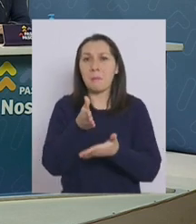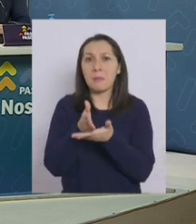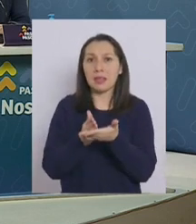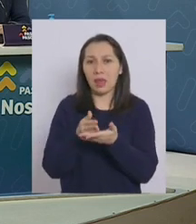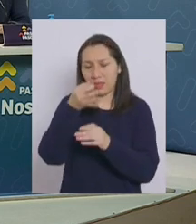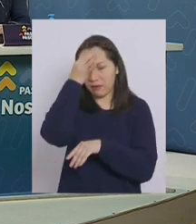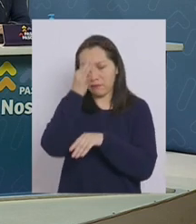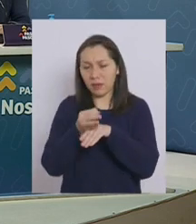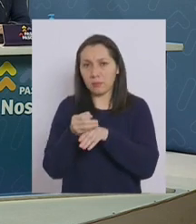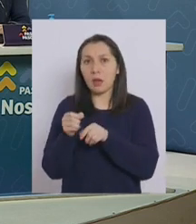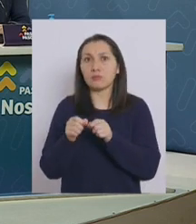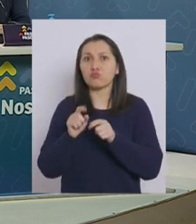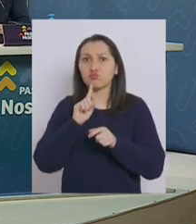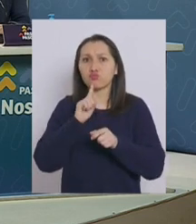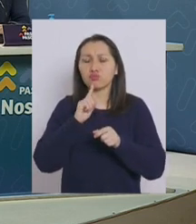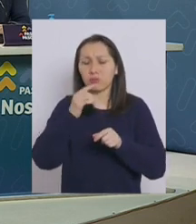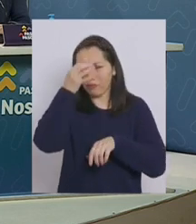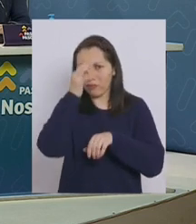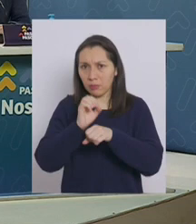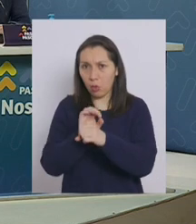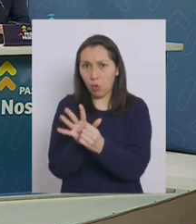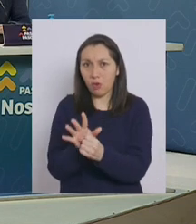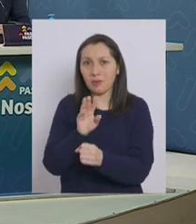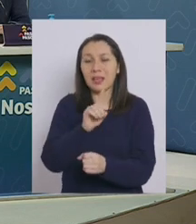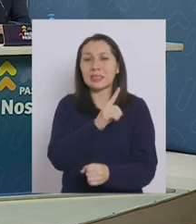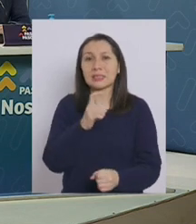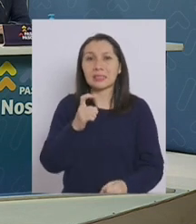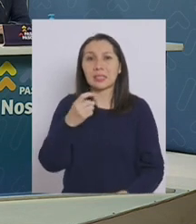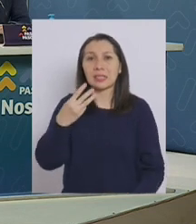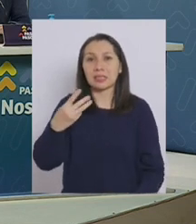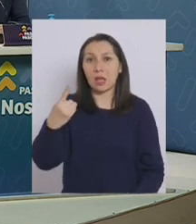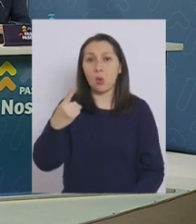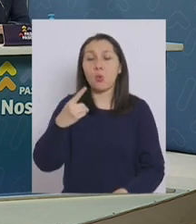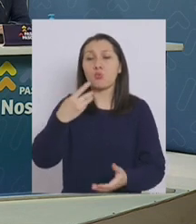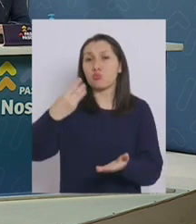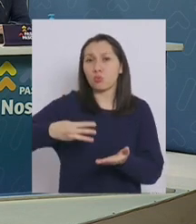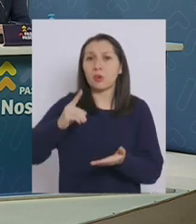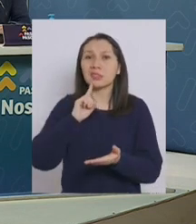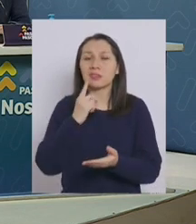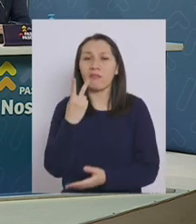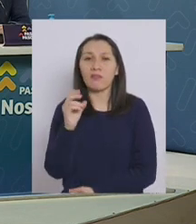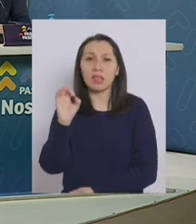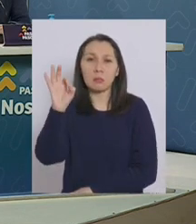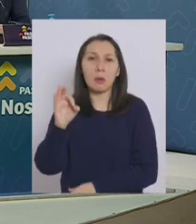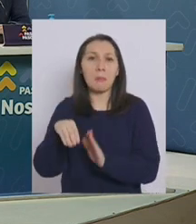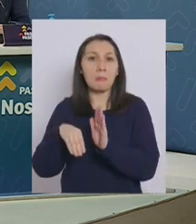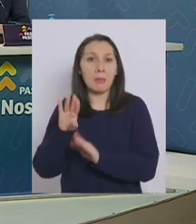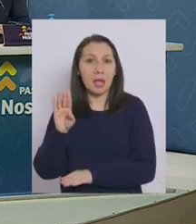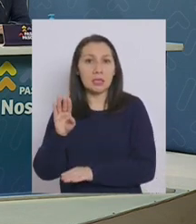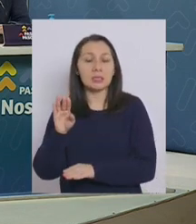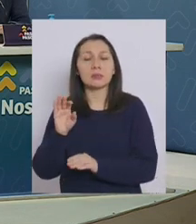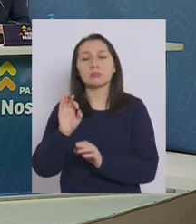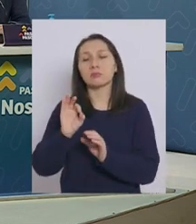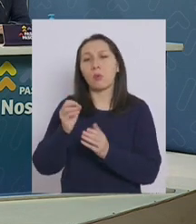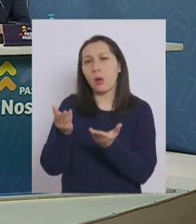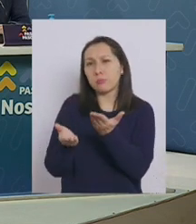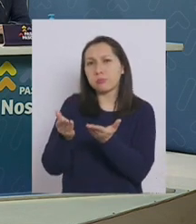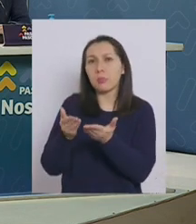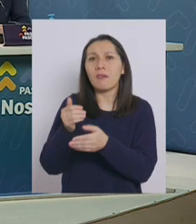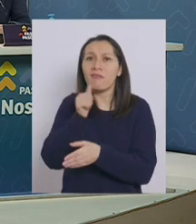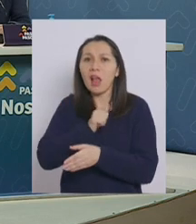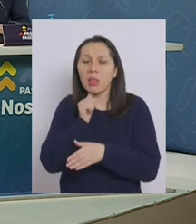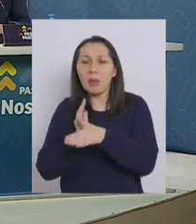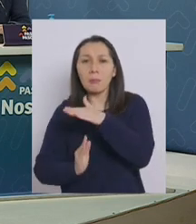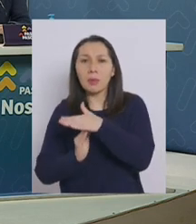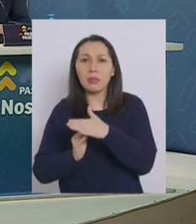casos activos en nuestro país. 131 municipios muestran un 20% o más en el porcentaje de rezagados